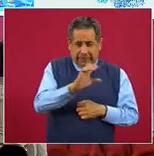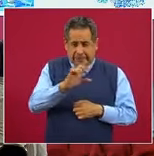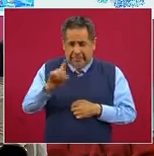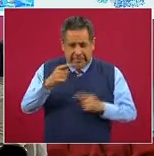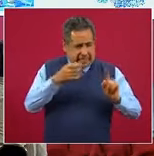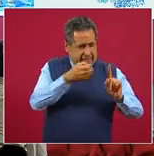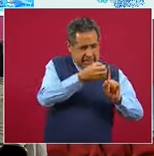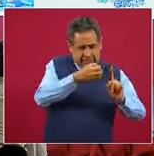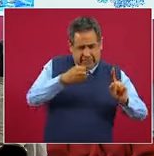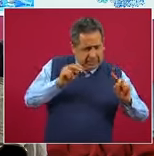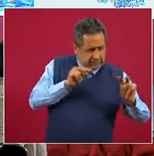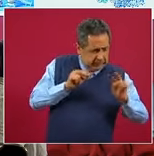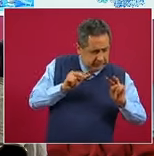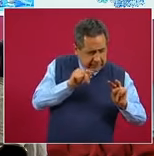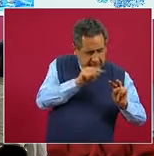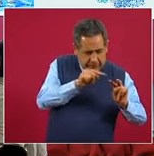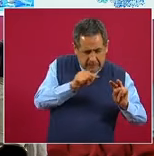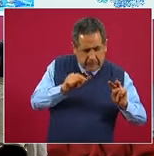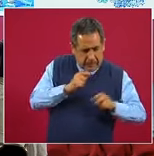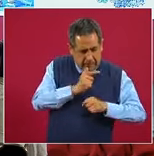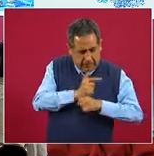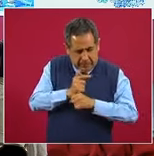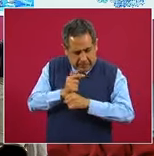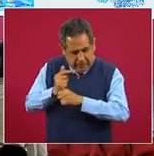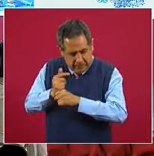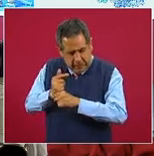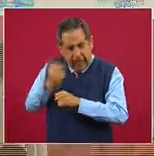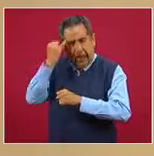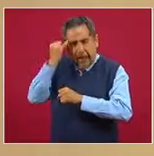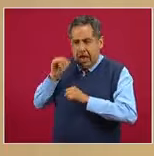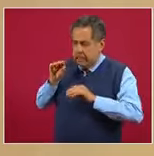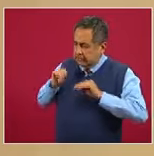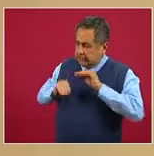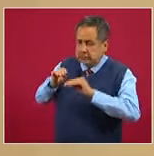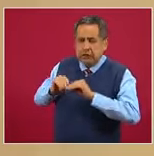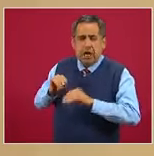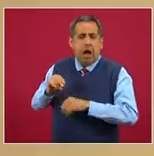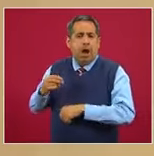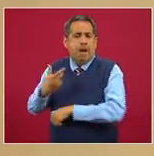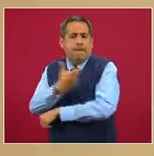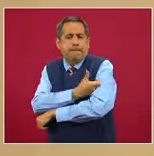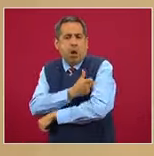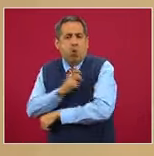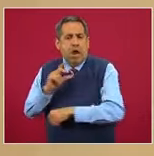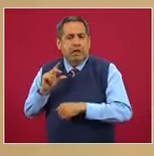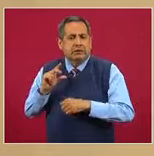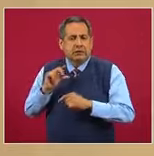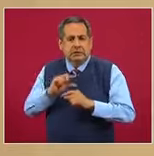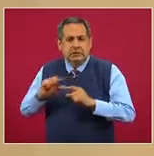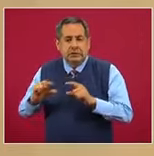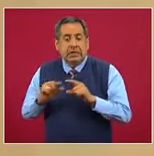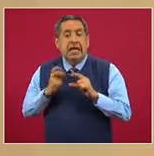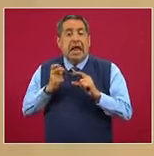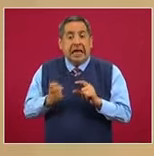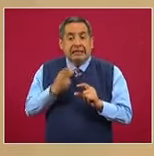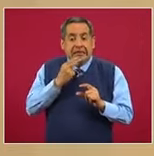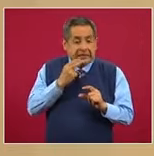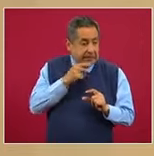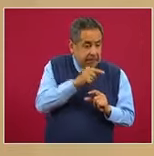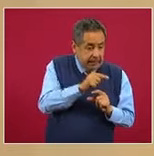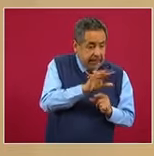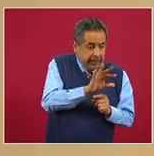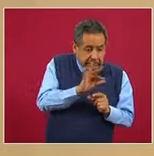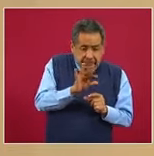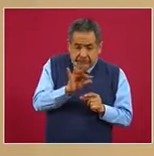hacer la elaboración de vacunas. De acuerdo a esta información genética, estos fondos genéticos que se conocen son los que se ocupan para poder